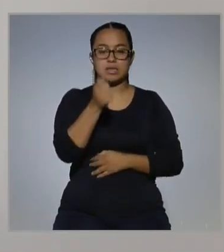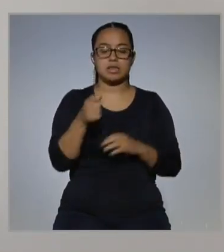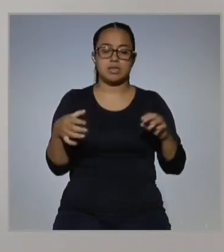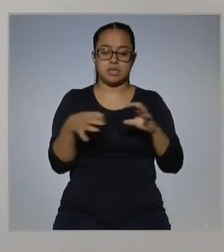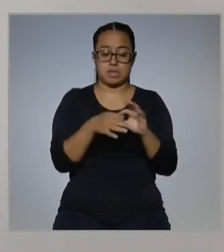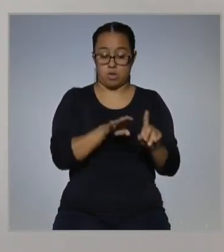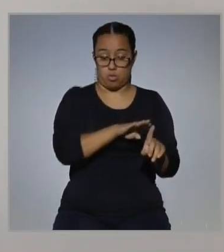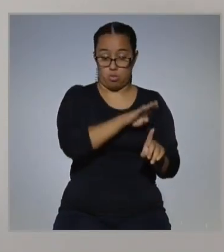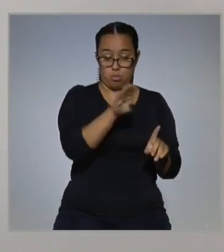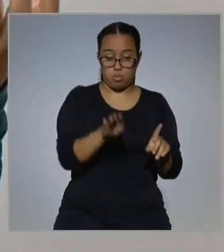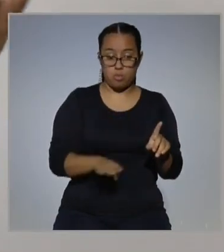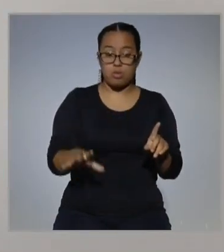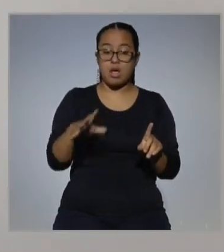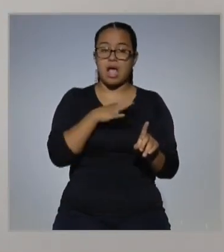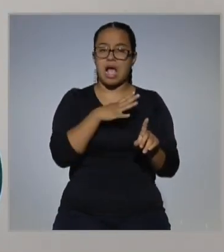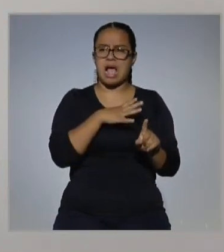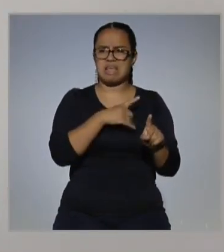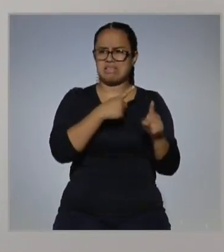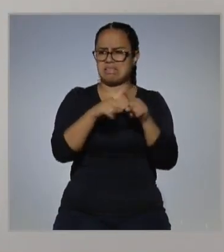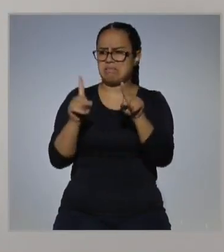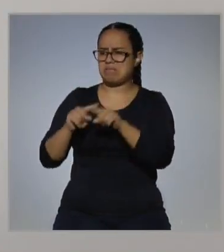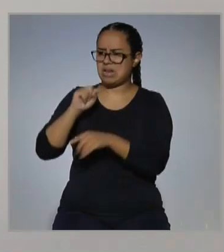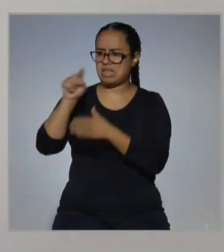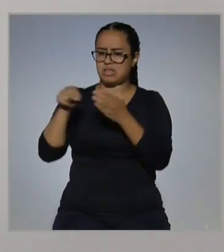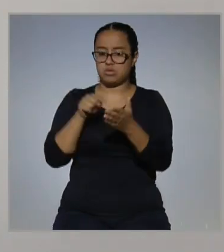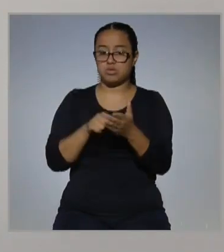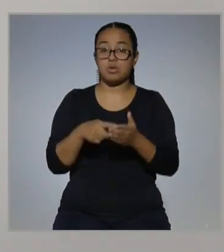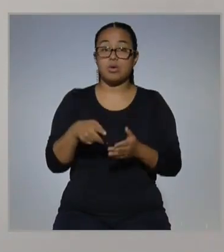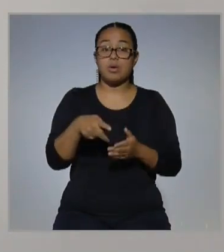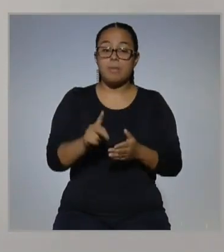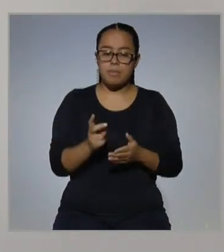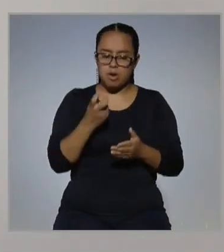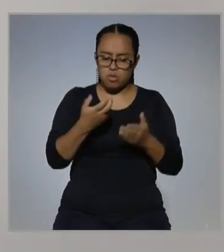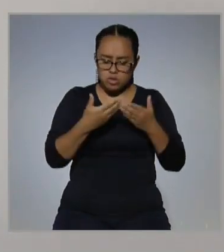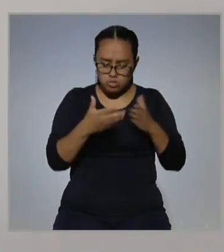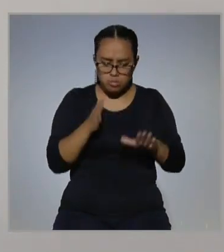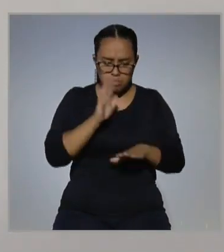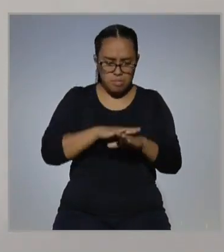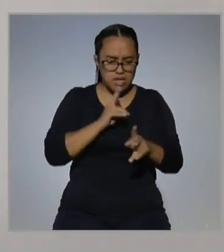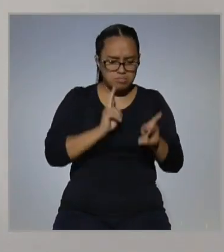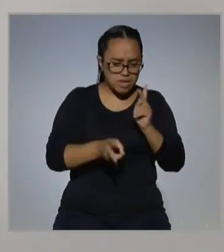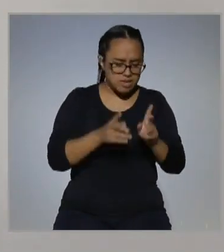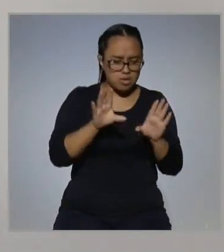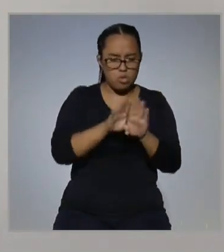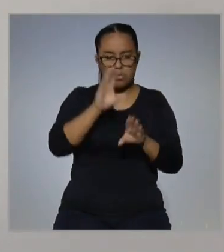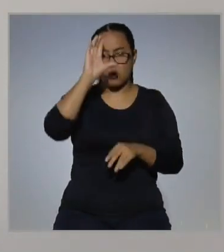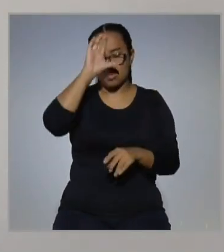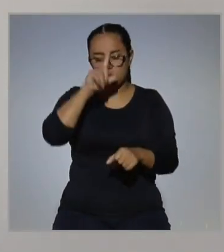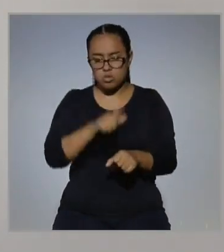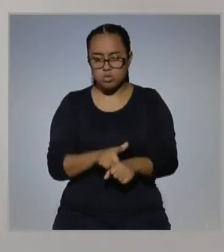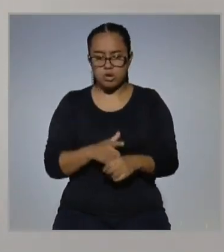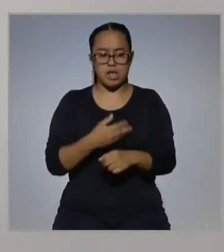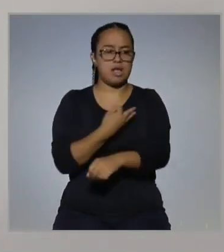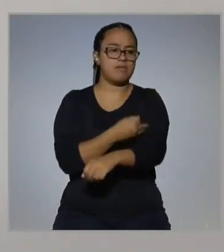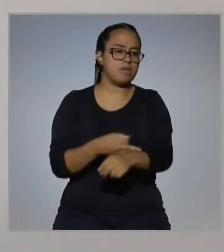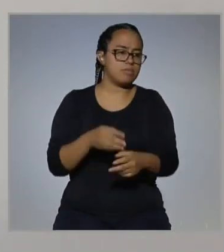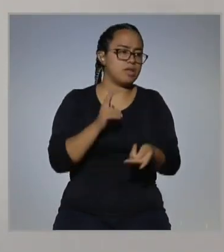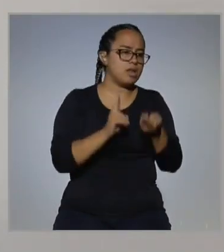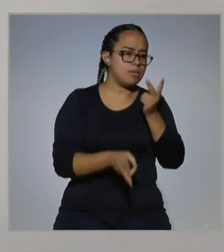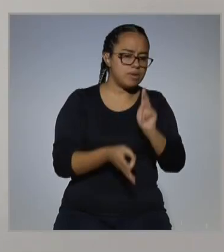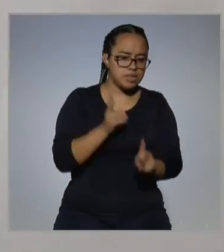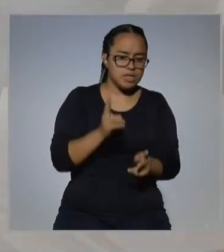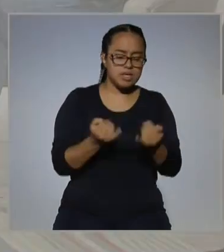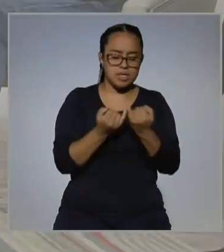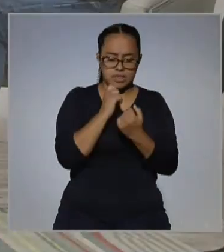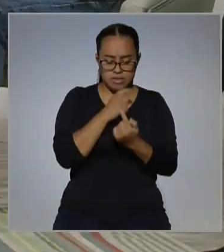la muerte, existe en todos lados, pero abrir ese diálogo culturalmente con nuestra familia, sobre